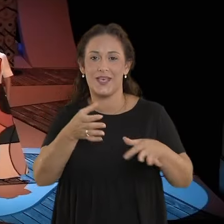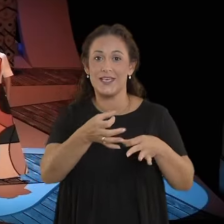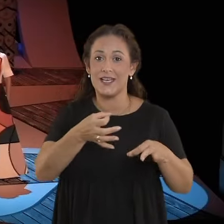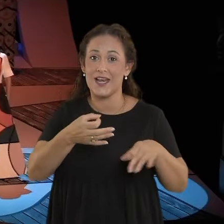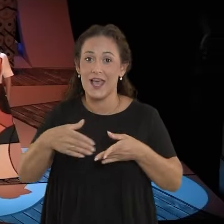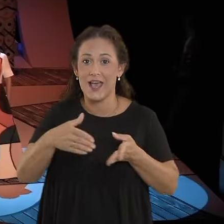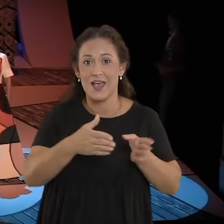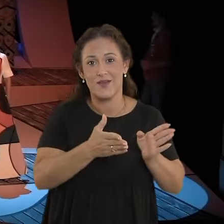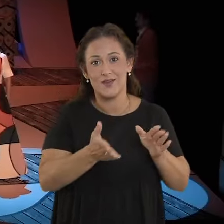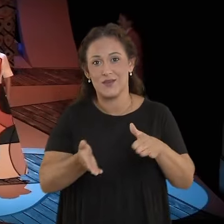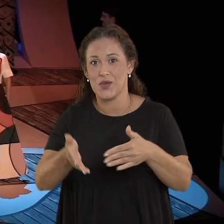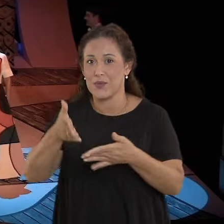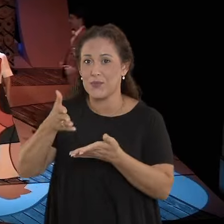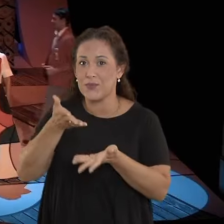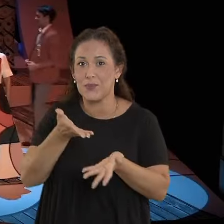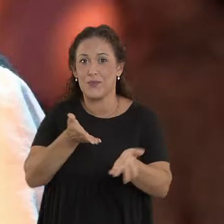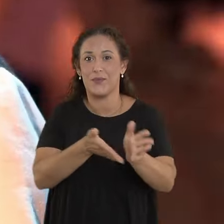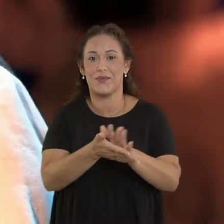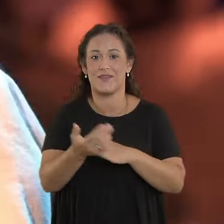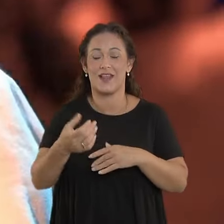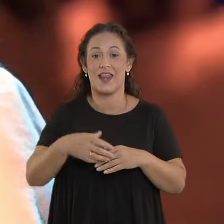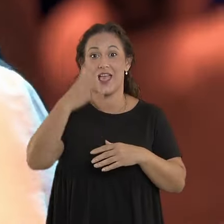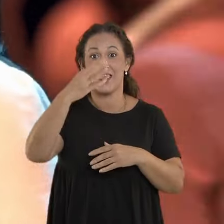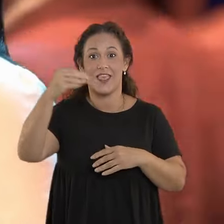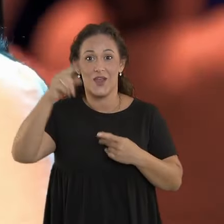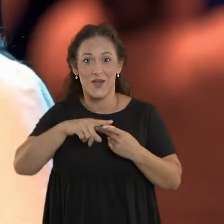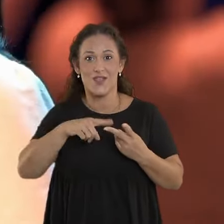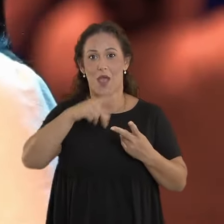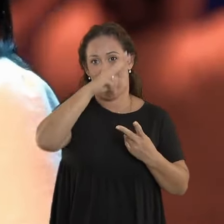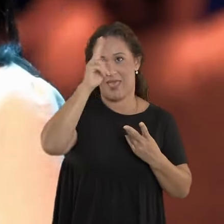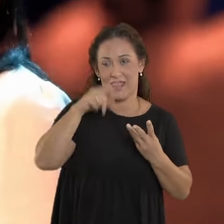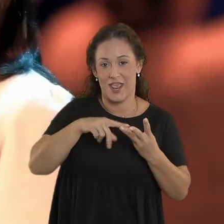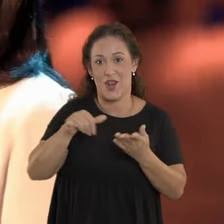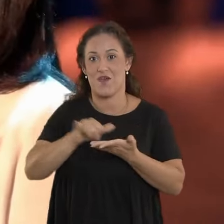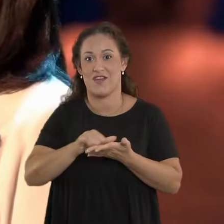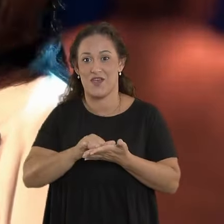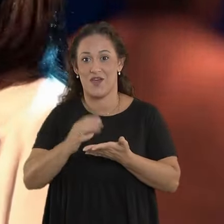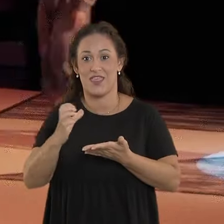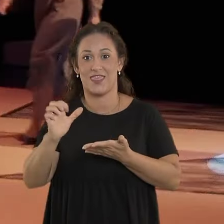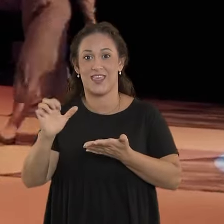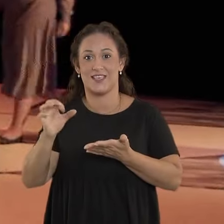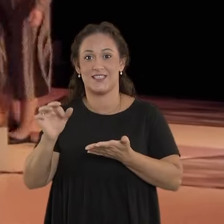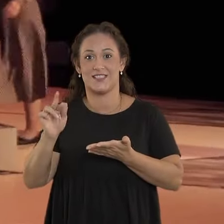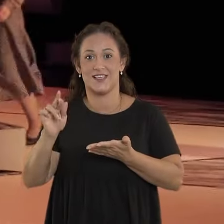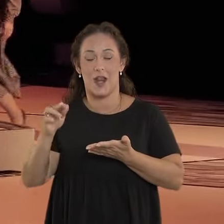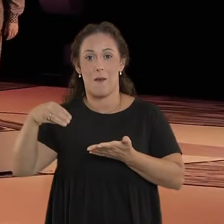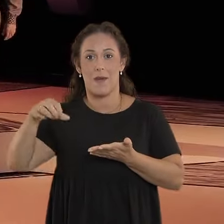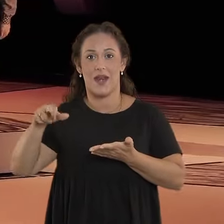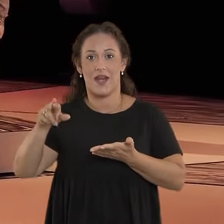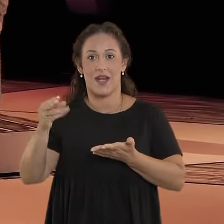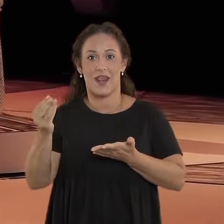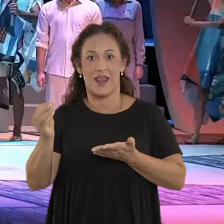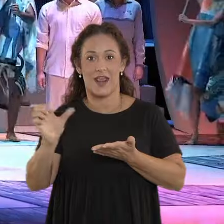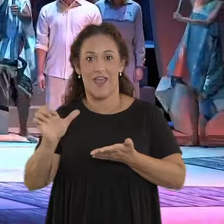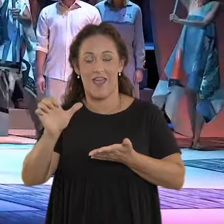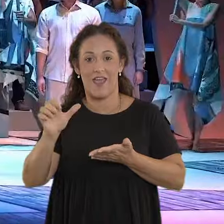camino, viento fue. Lanzarote, Madrid, Nueva York, César Manrique fue dejando huellas y un